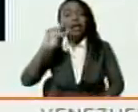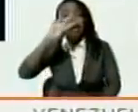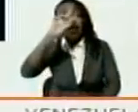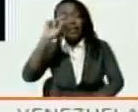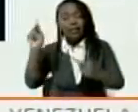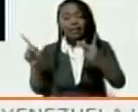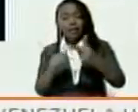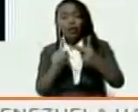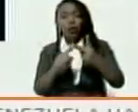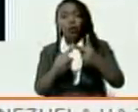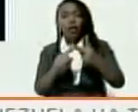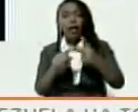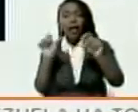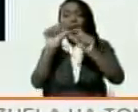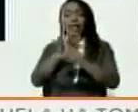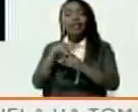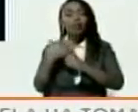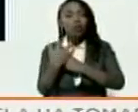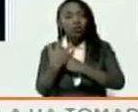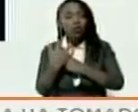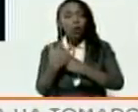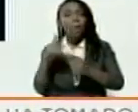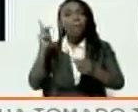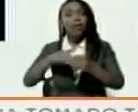situación económica, petrolera, energética,